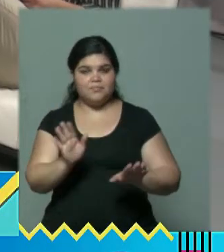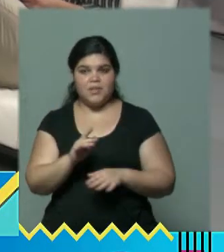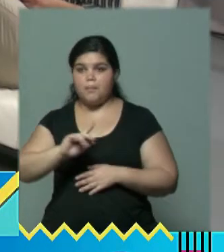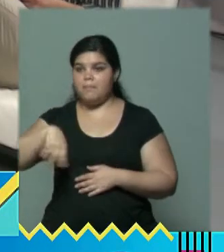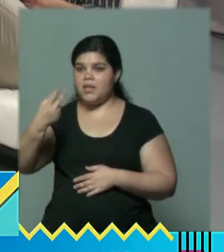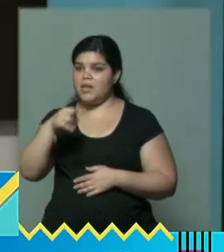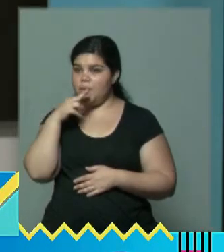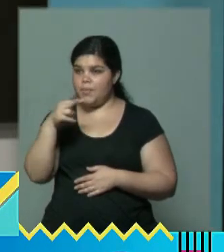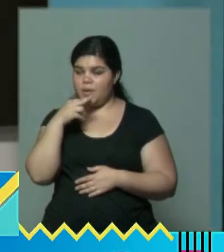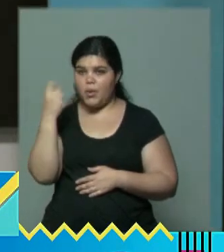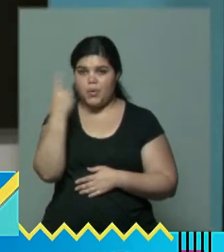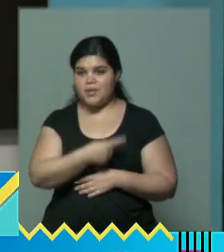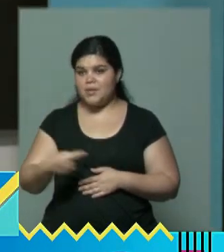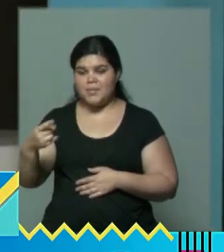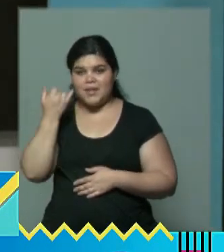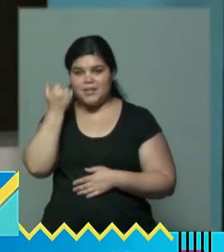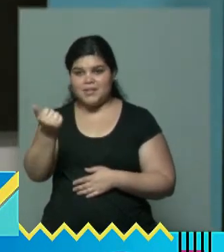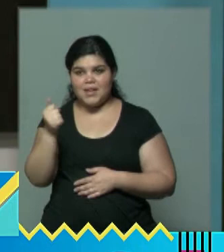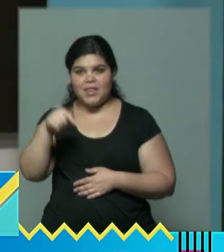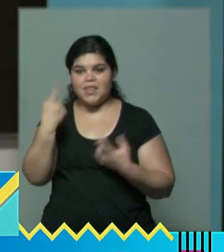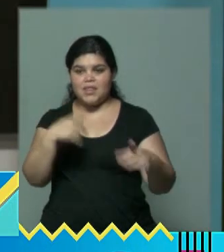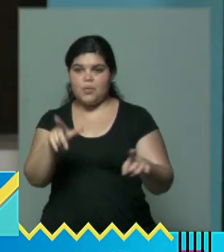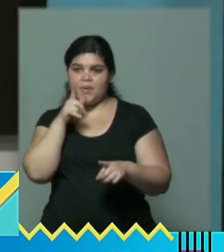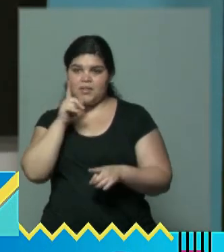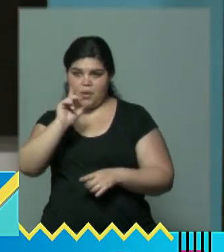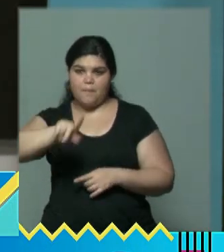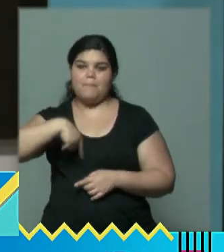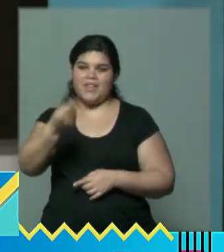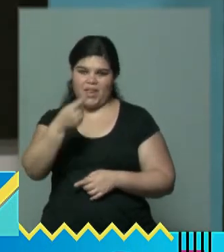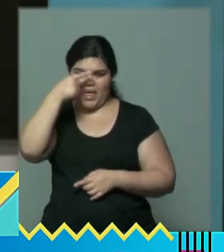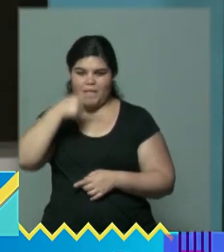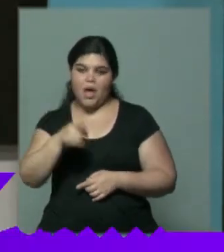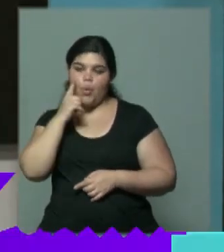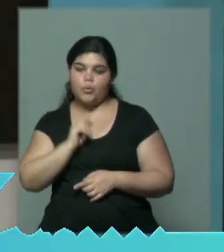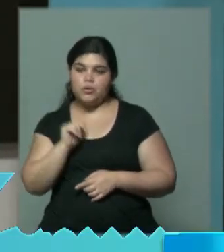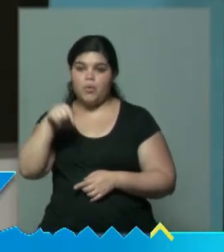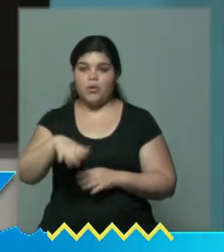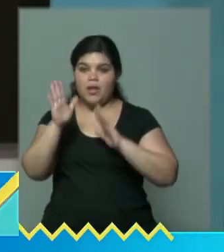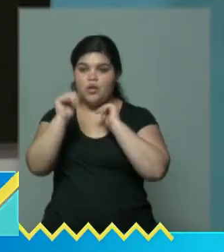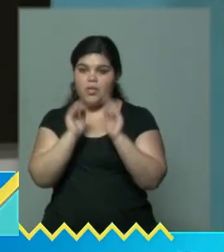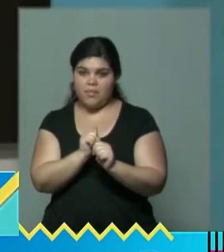con un viernes, una semana más, que terminamos con Distintos Parecidos. Va a ser mañana, el último día. Hoy nos tenemos que